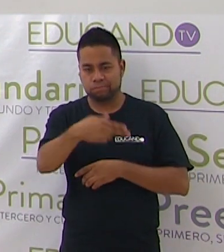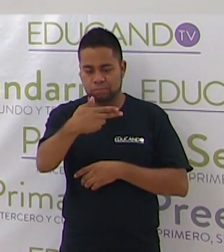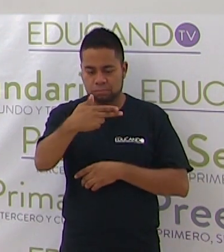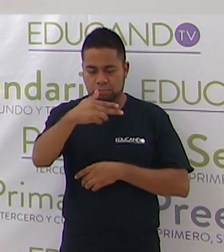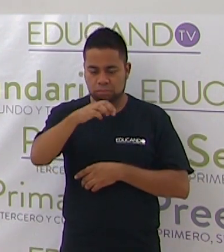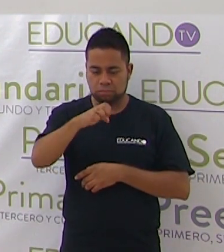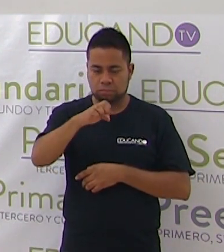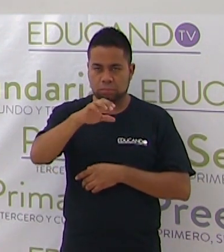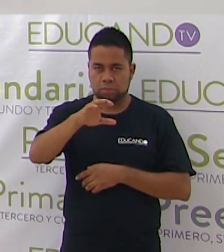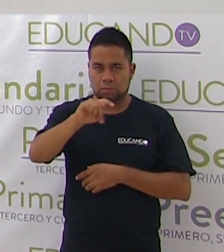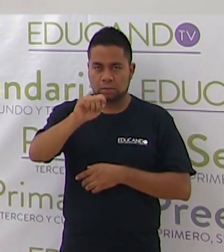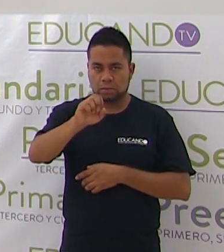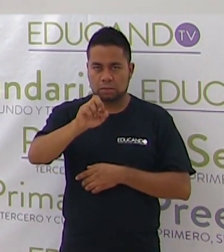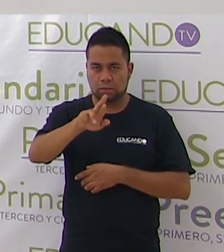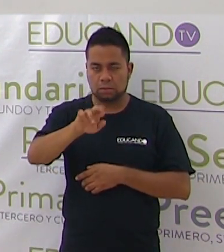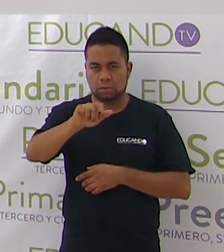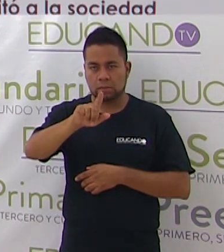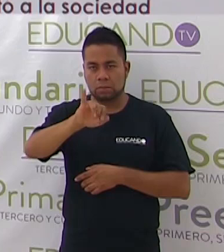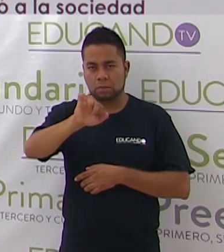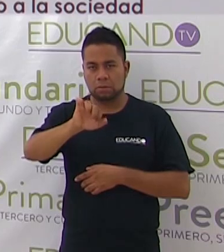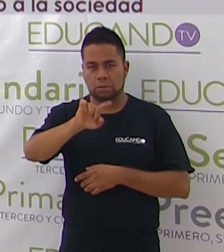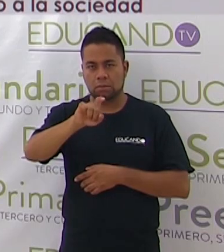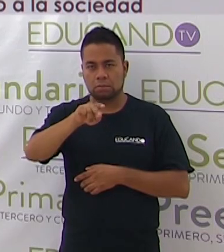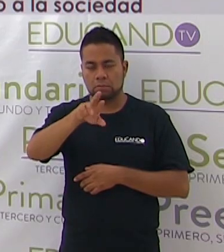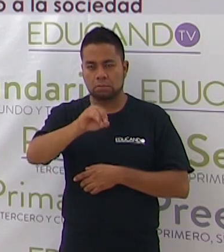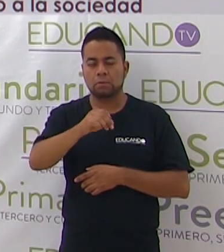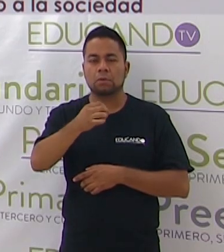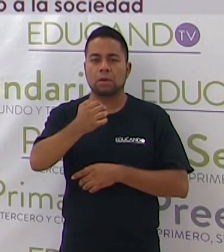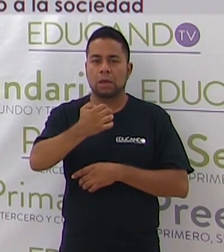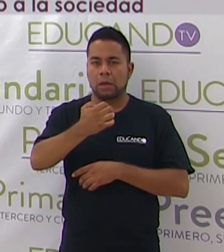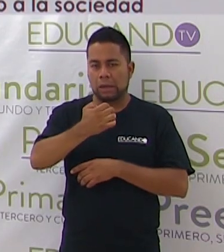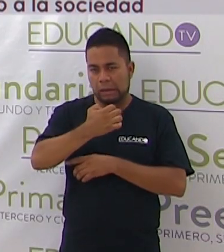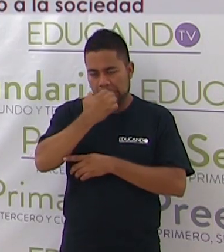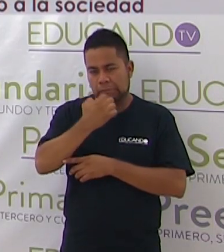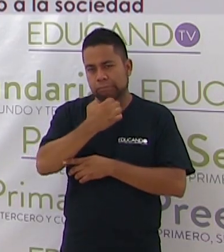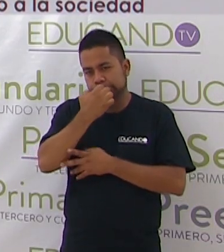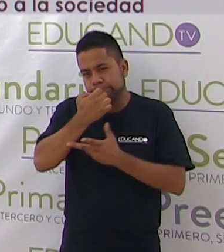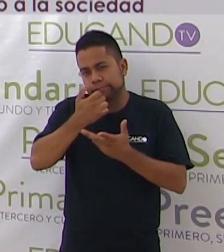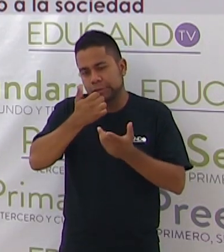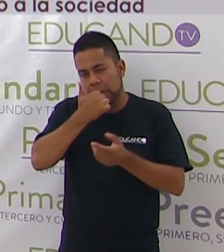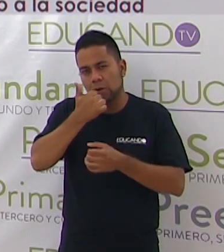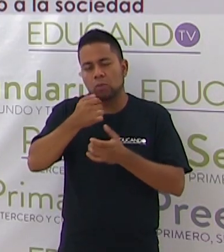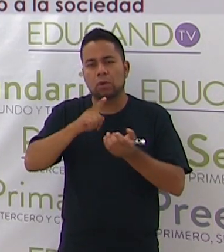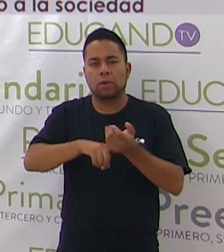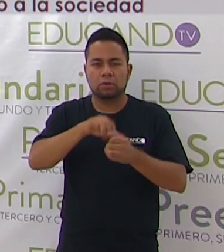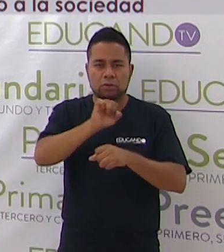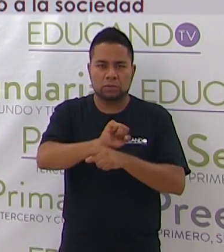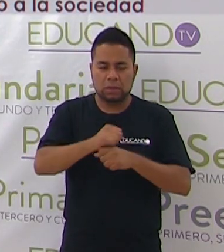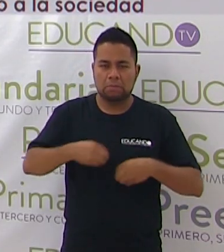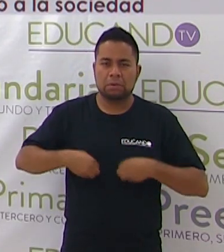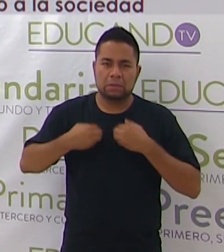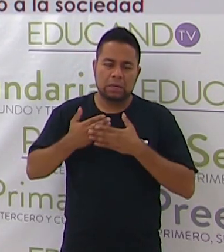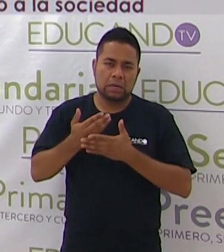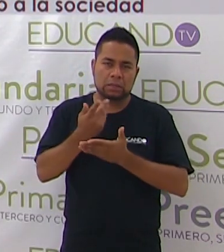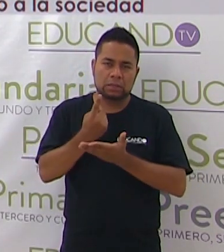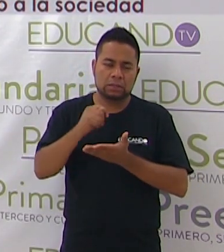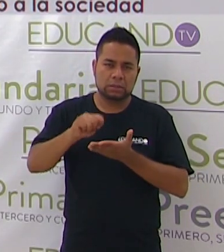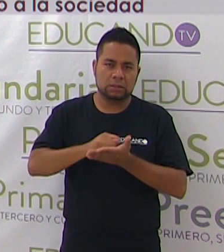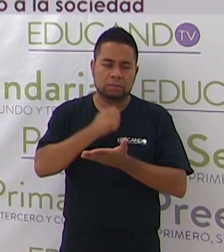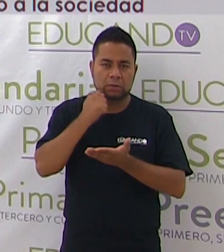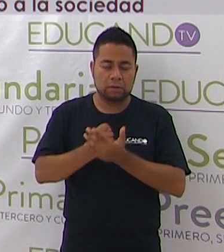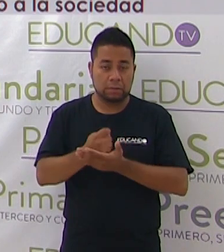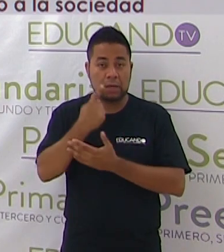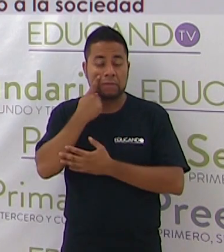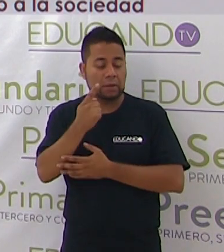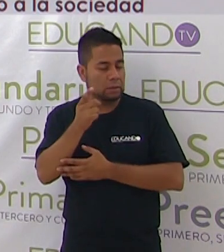Alejandro Méndez Ramírez, un estudiante de secundaria que vivía en Tamaulipas. Sus compañeros, oigan